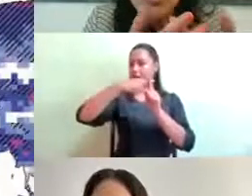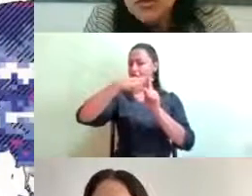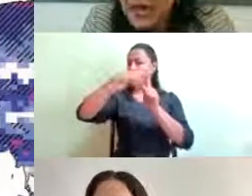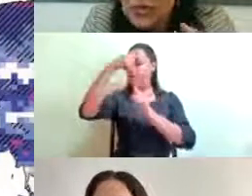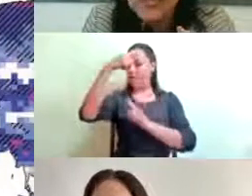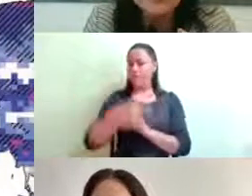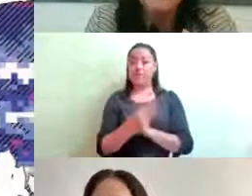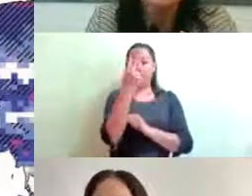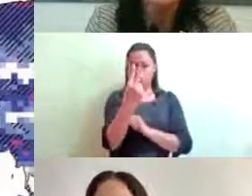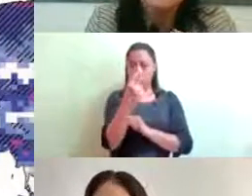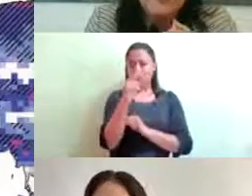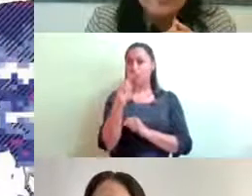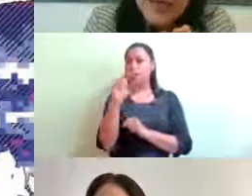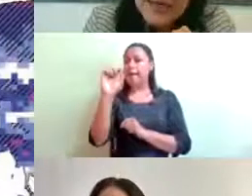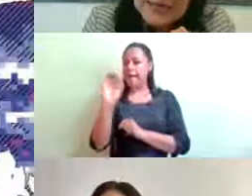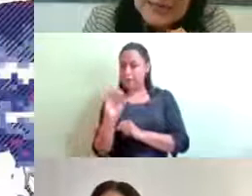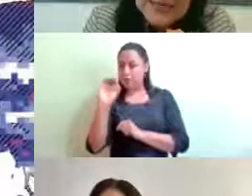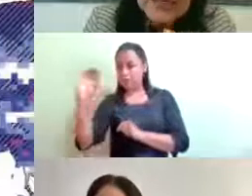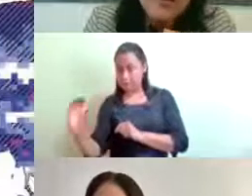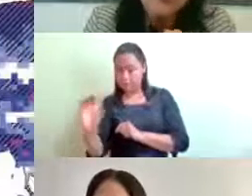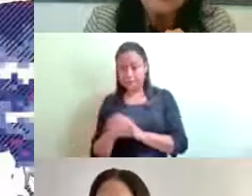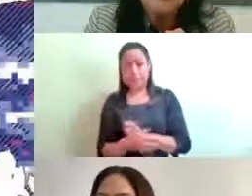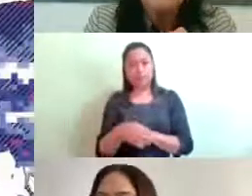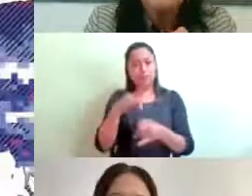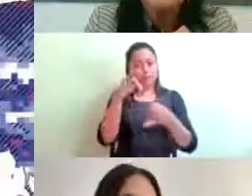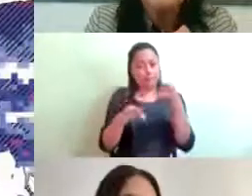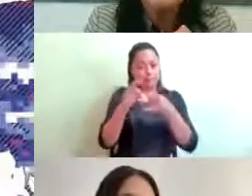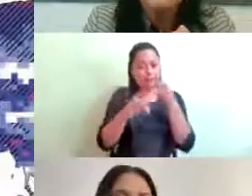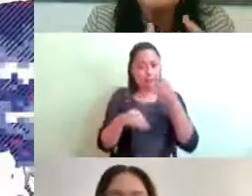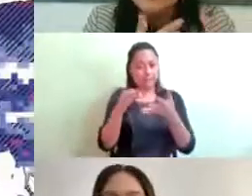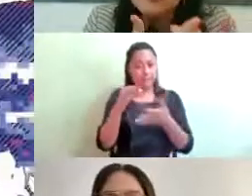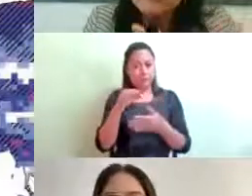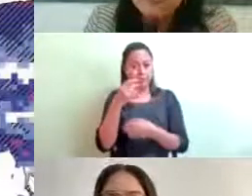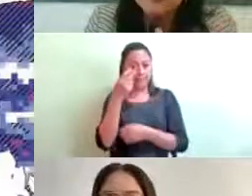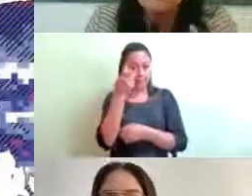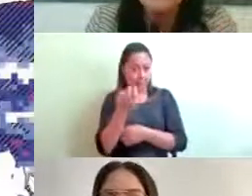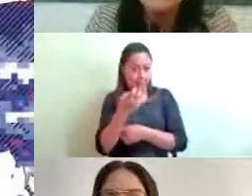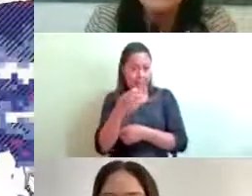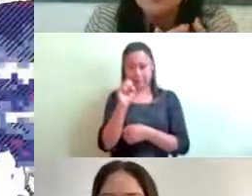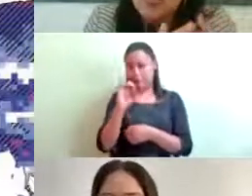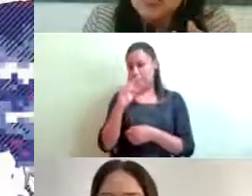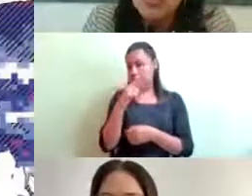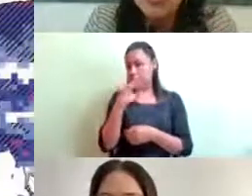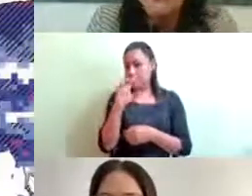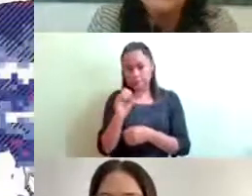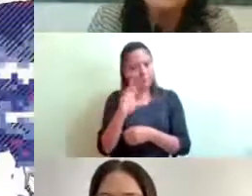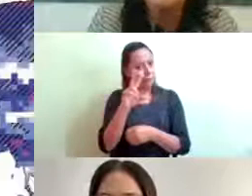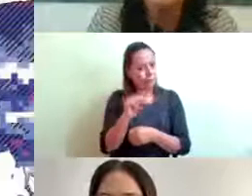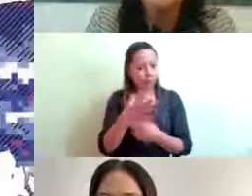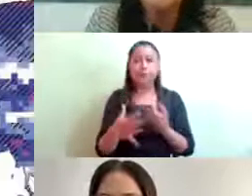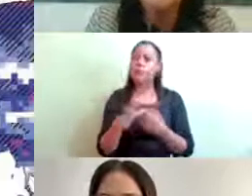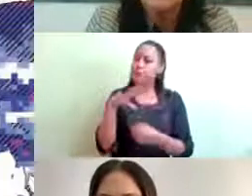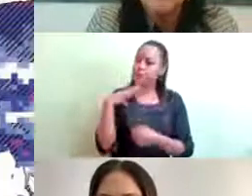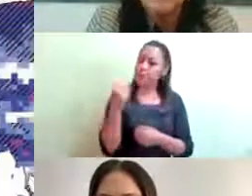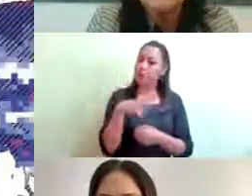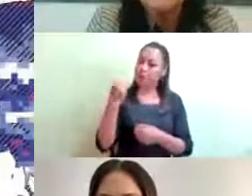de 2 grados centígrados hacia finales de este siglo y hacer el esfuerzo para que incluso el